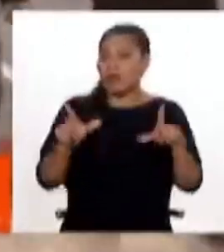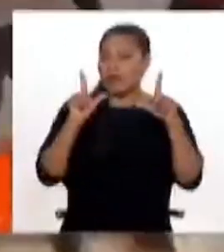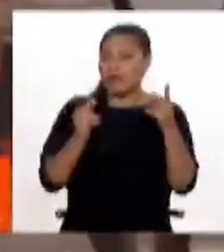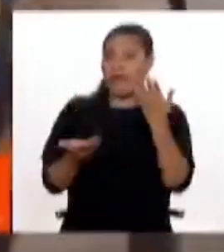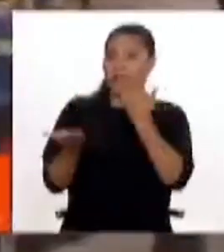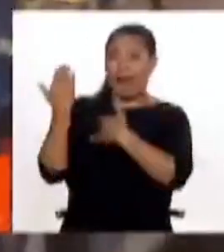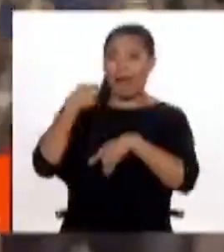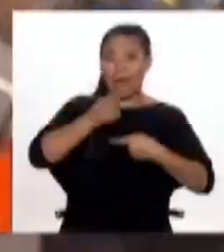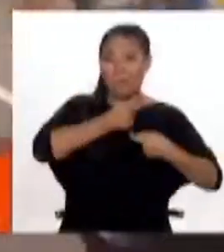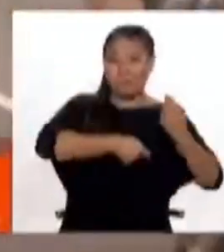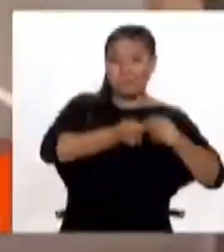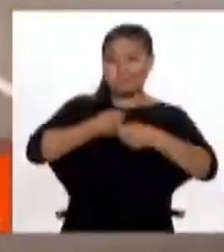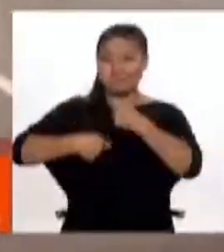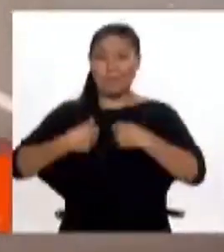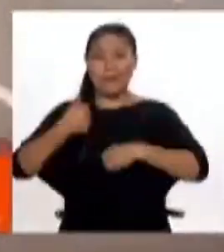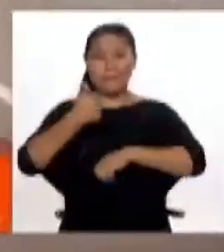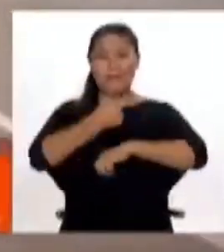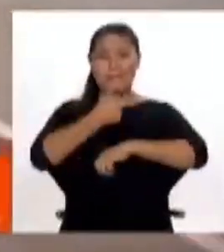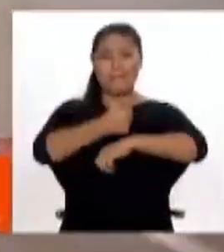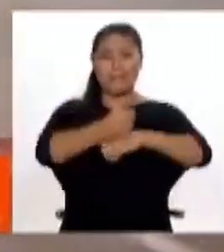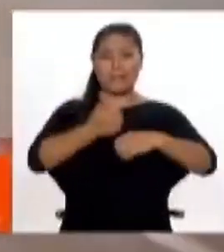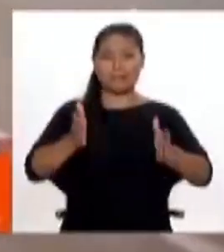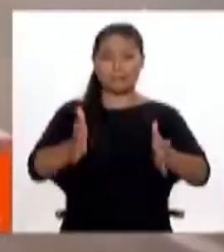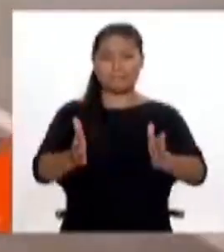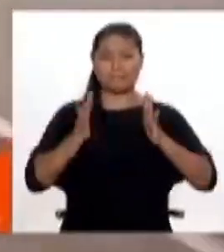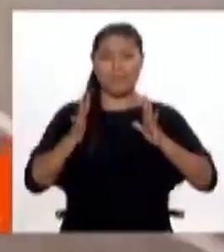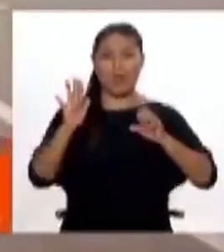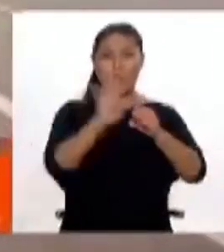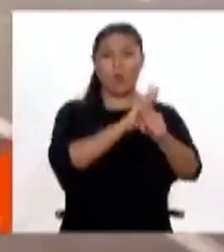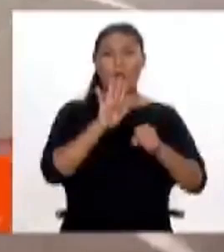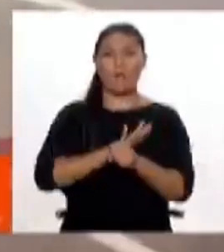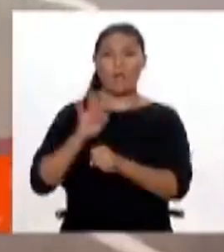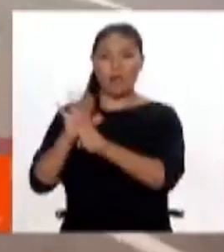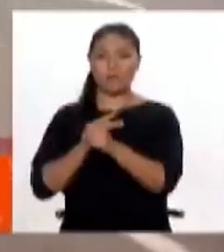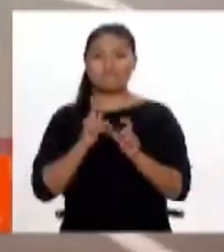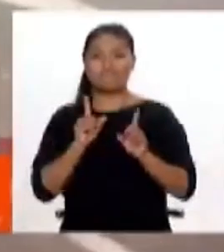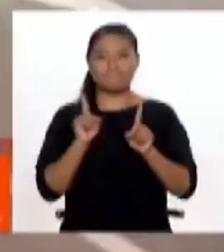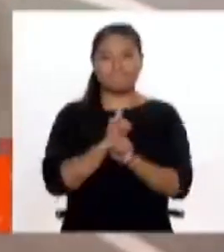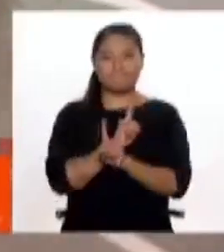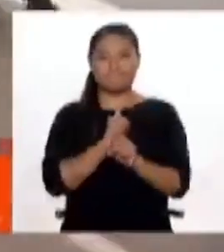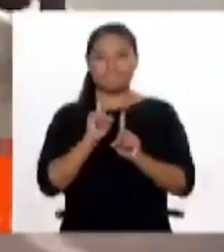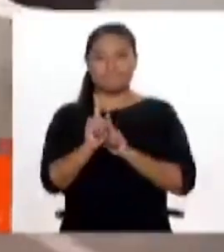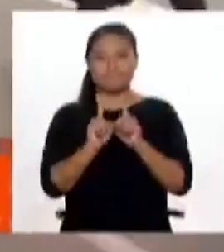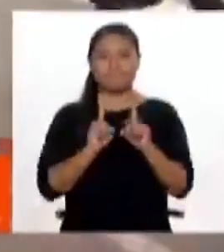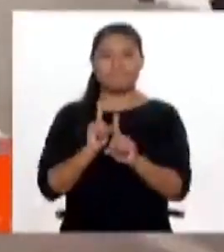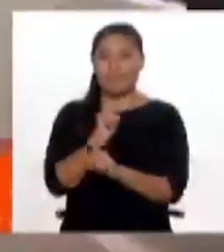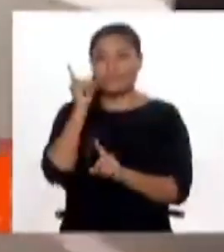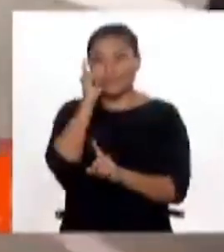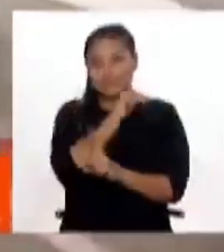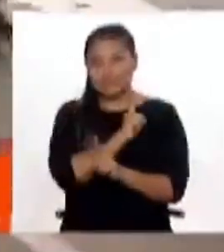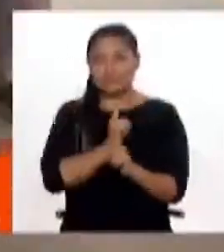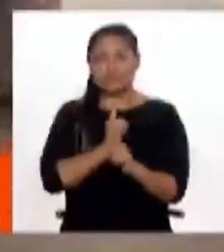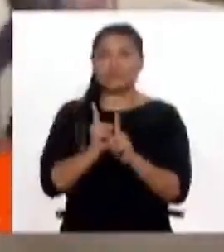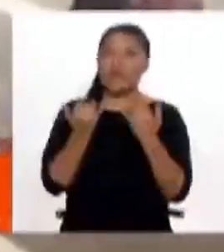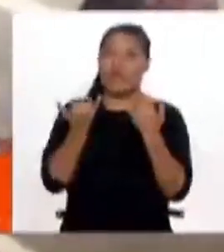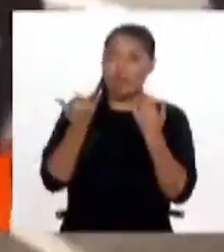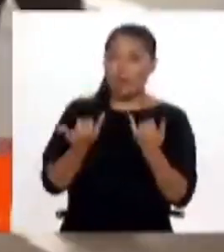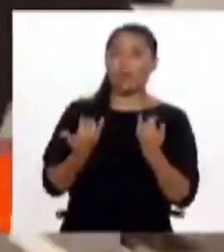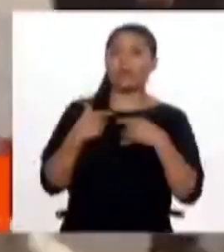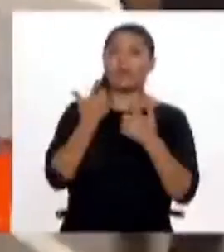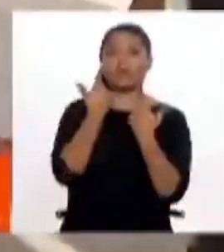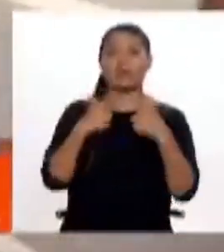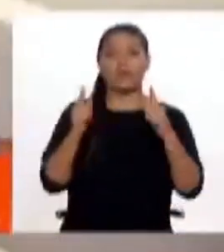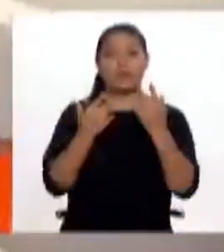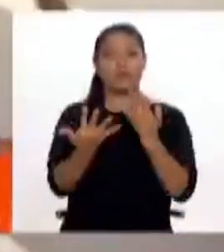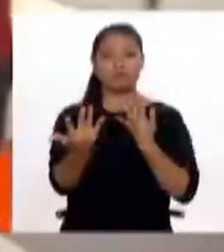se ubicaban gran cantidad de comerciantes ambulantes que no permitían el acceso de las personas y tampoco el acceso de